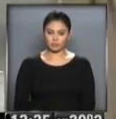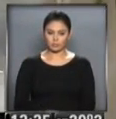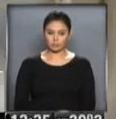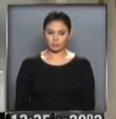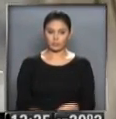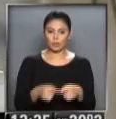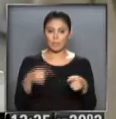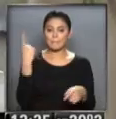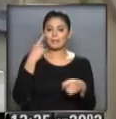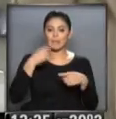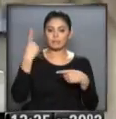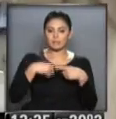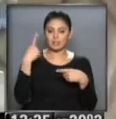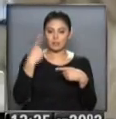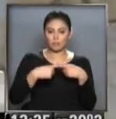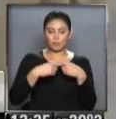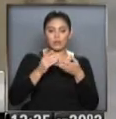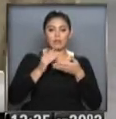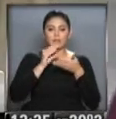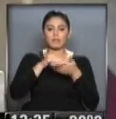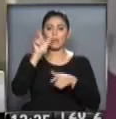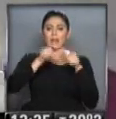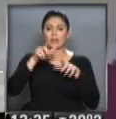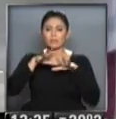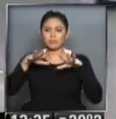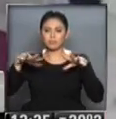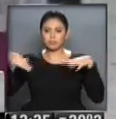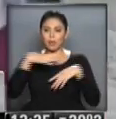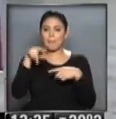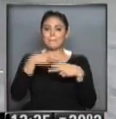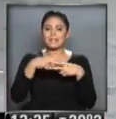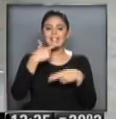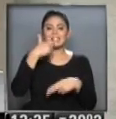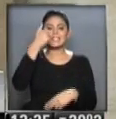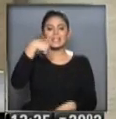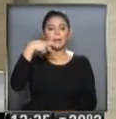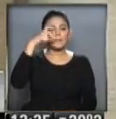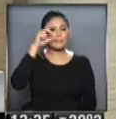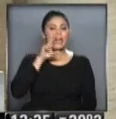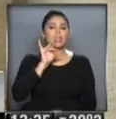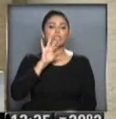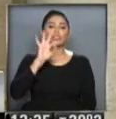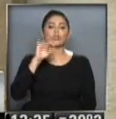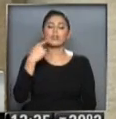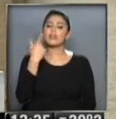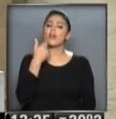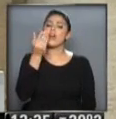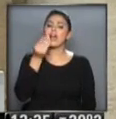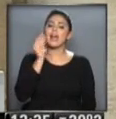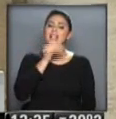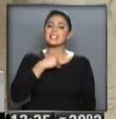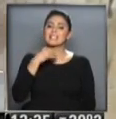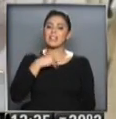Durante su primera ceremonia de canonización ante una multitud en la Plaza San Pedro, el Papa Francisco nombró santas a dos